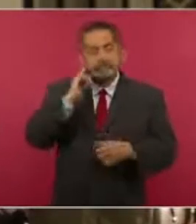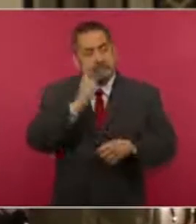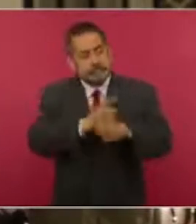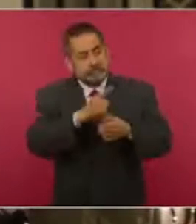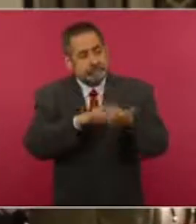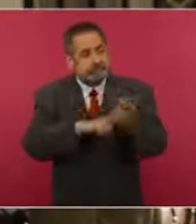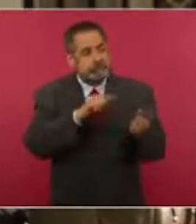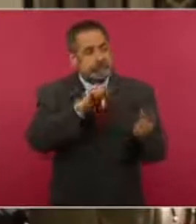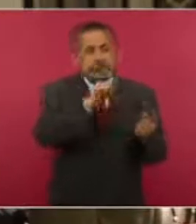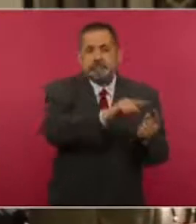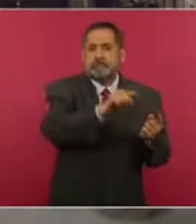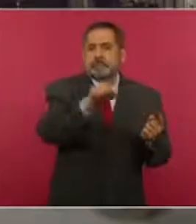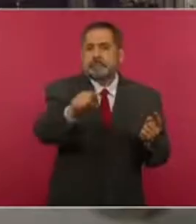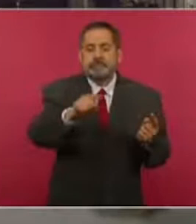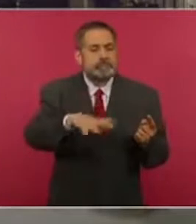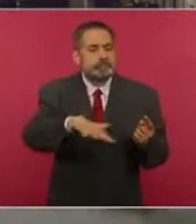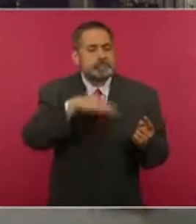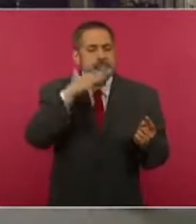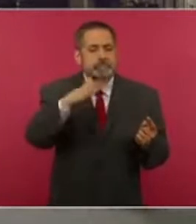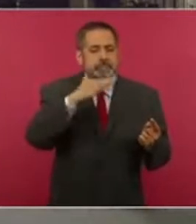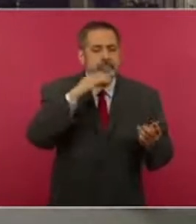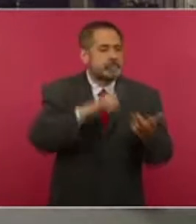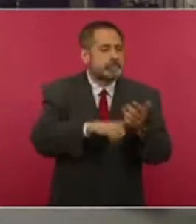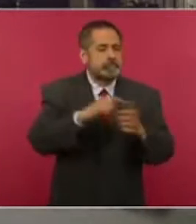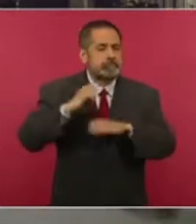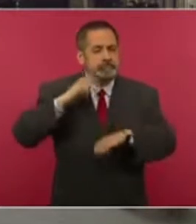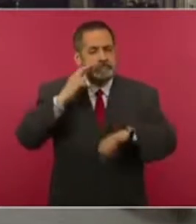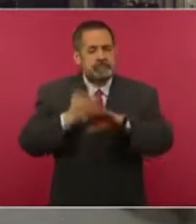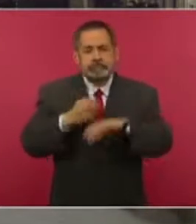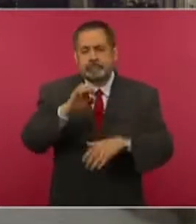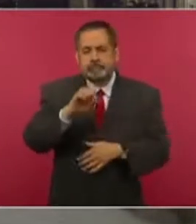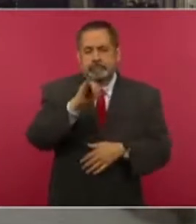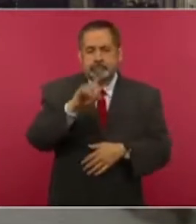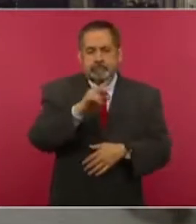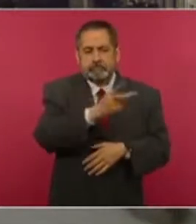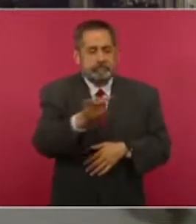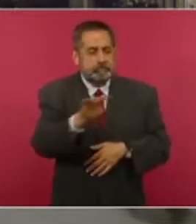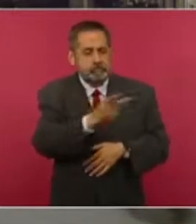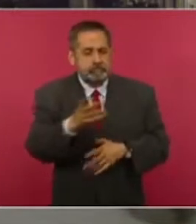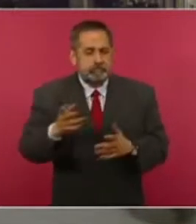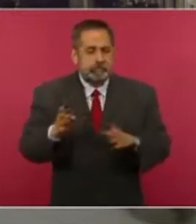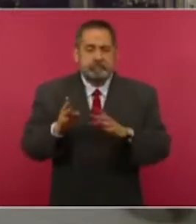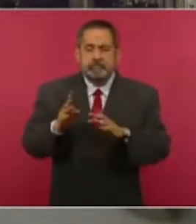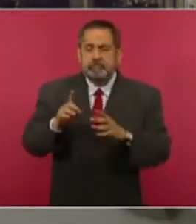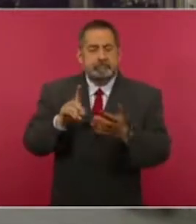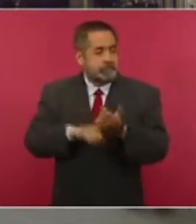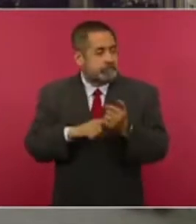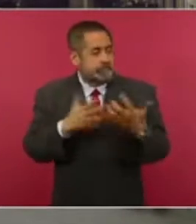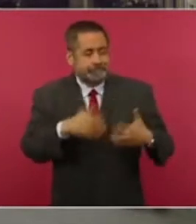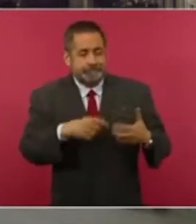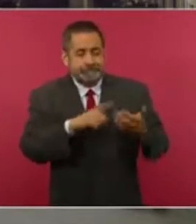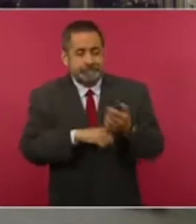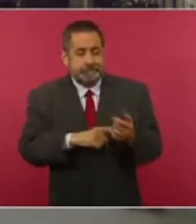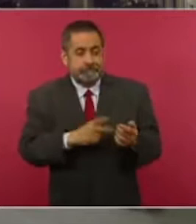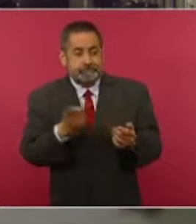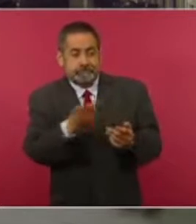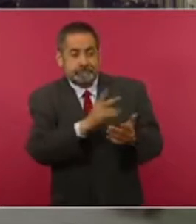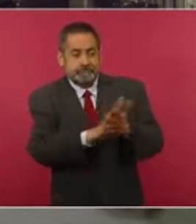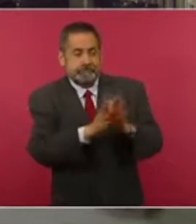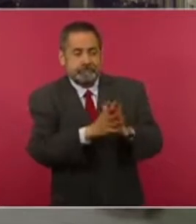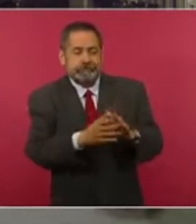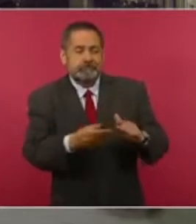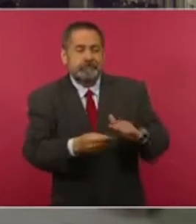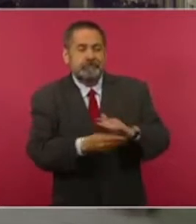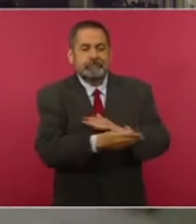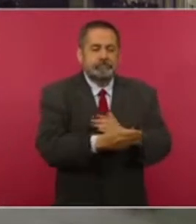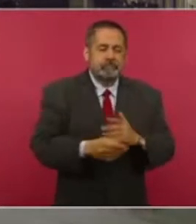los comisariados ejidales, tanto el actual como los anteriores, y funcionarios de la exportadora, quienes acordaron un valor por debajo